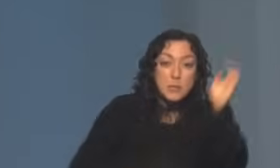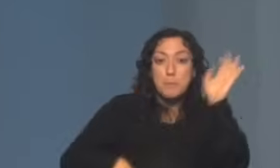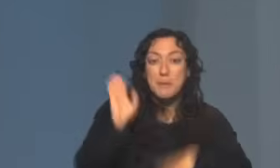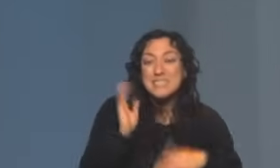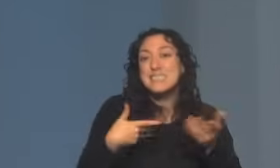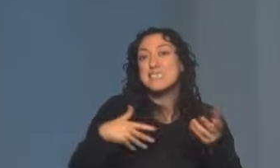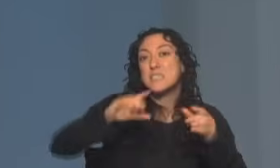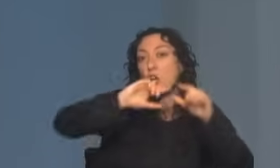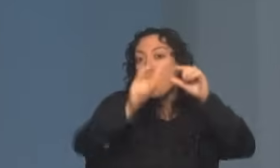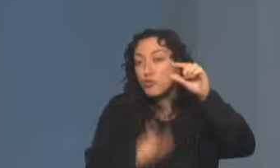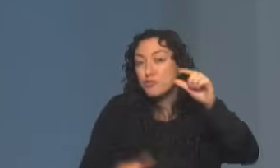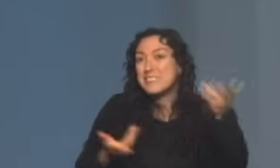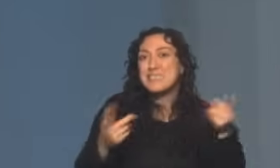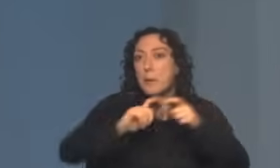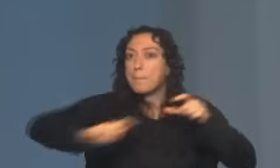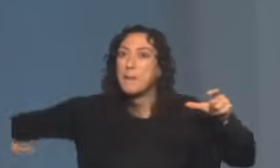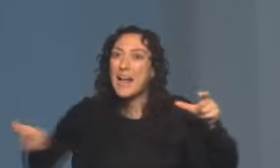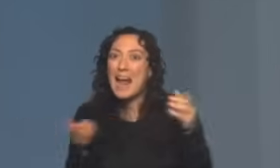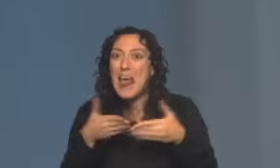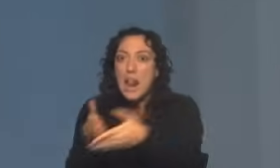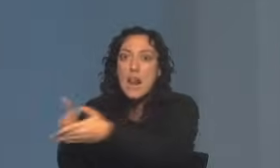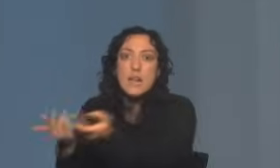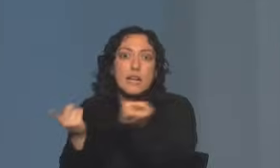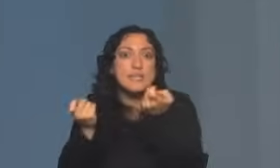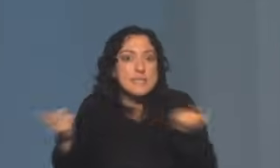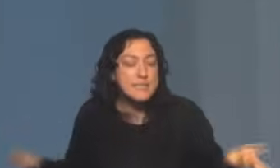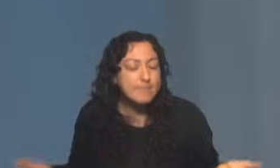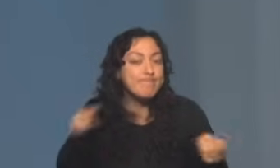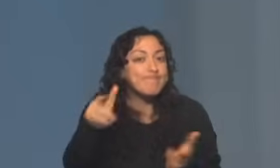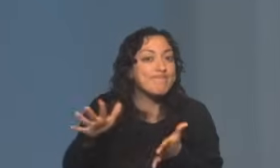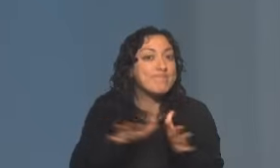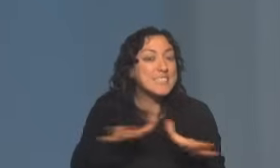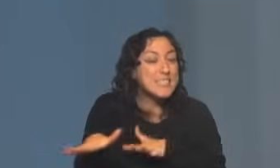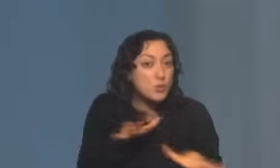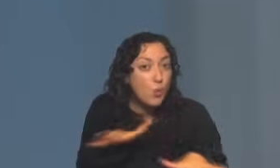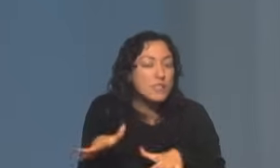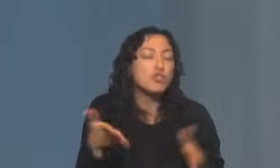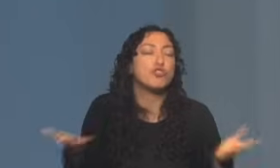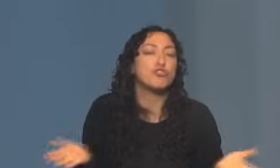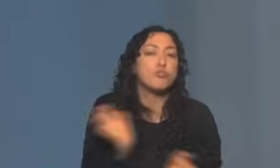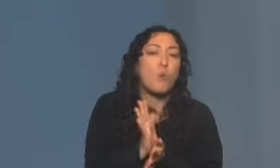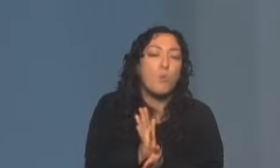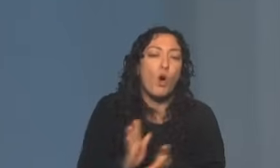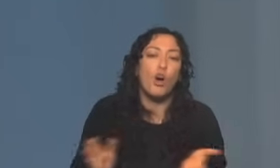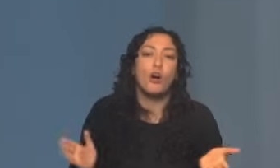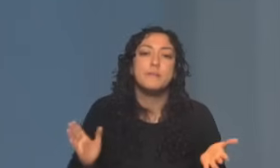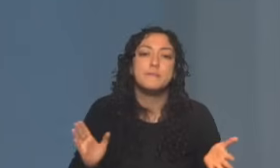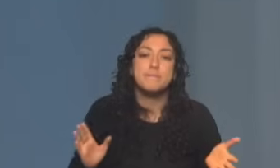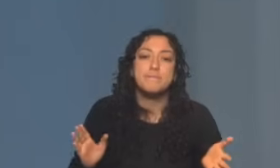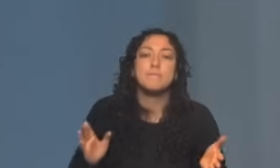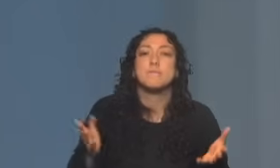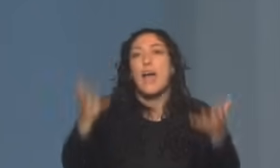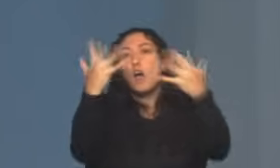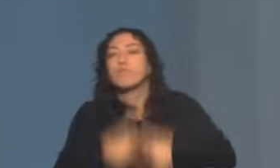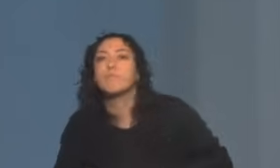este, pasa por el canal, con lo cual ahí hay una situación que no va a ser de alineamientos ni